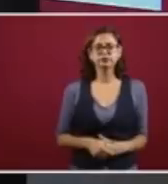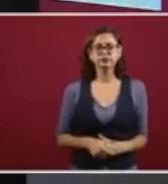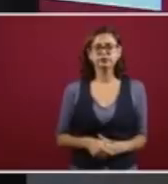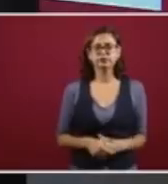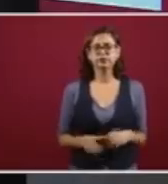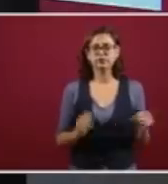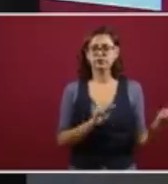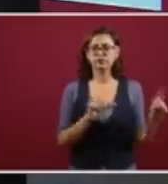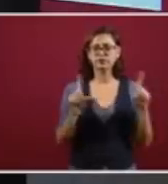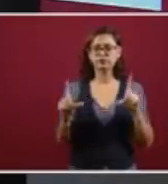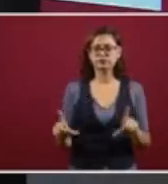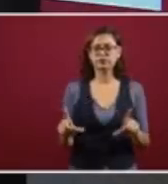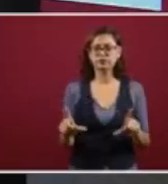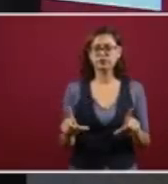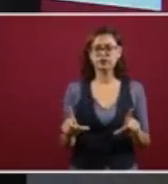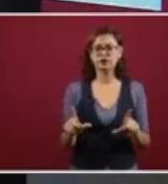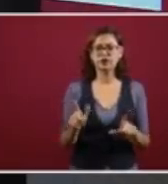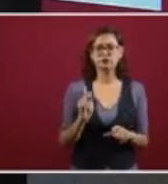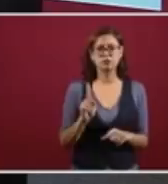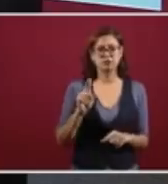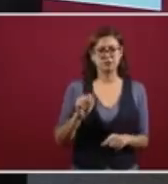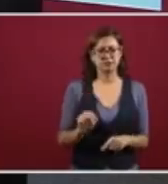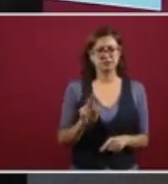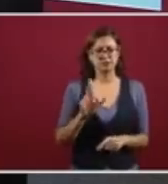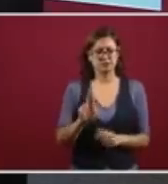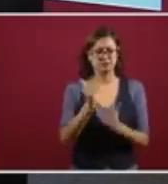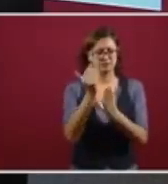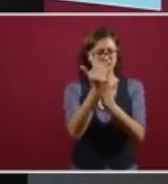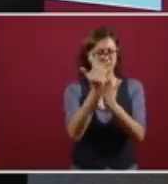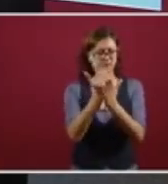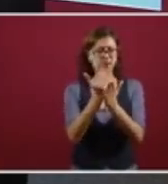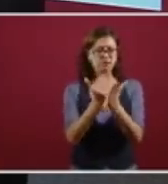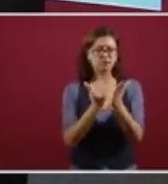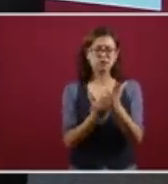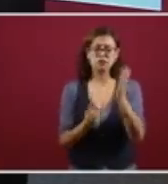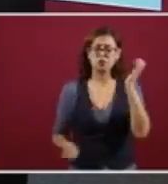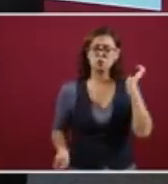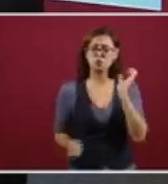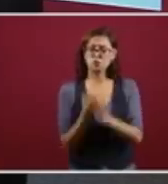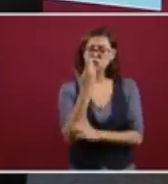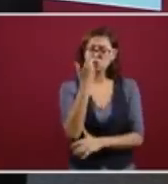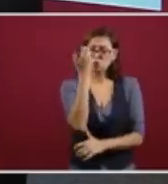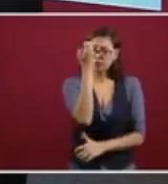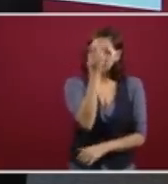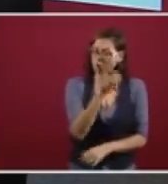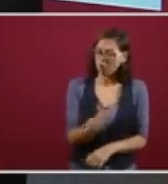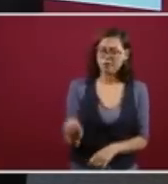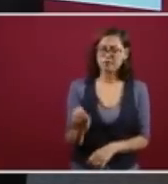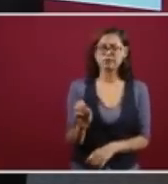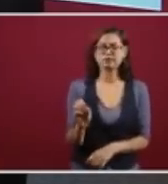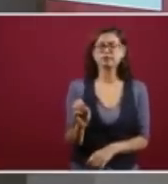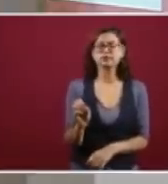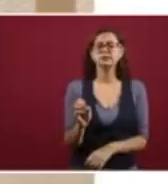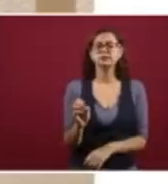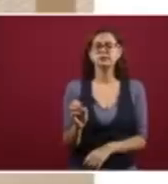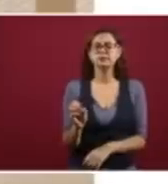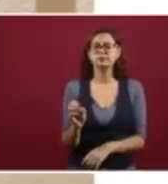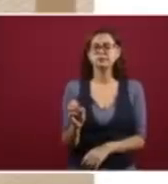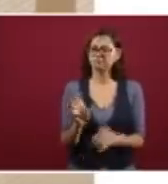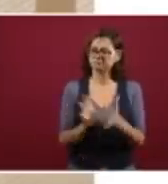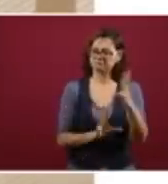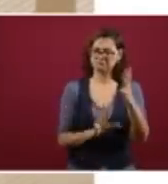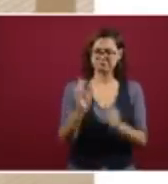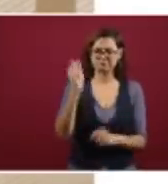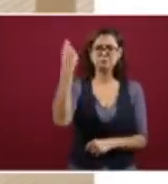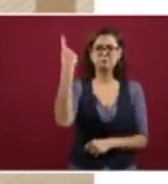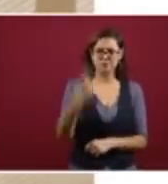Dentro de las nuevas bases del programa, también, pues como obligación, ¿verdad?, constitucional,